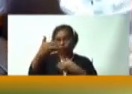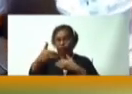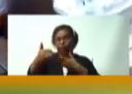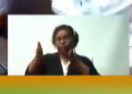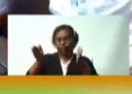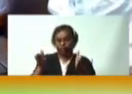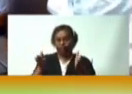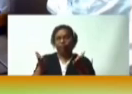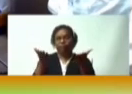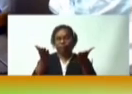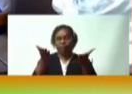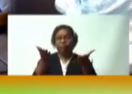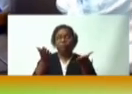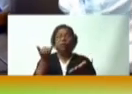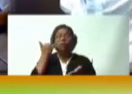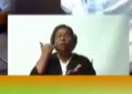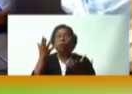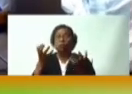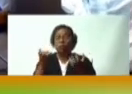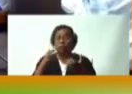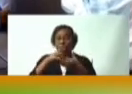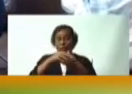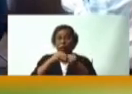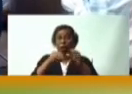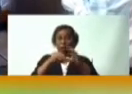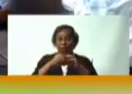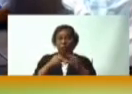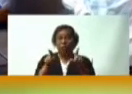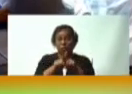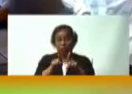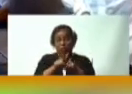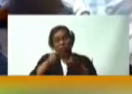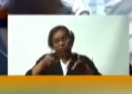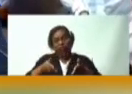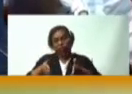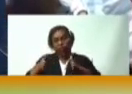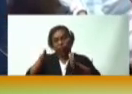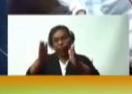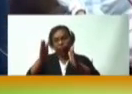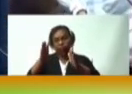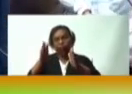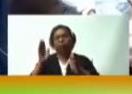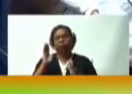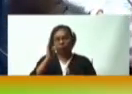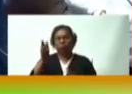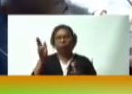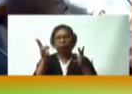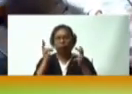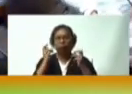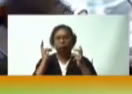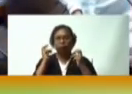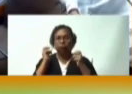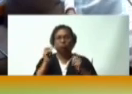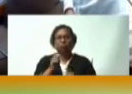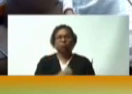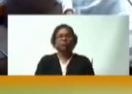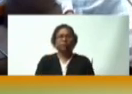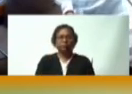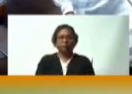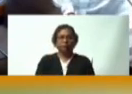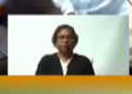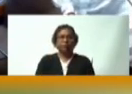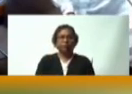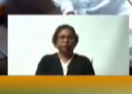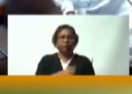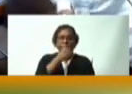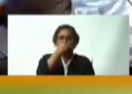importantísima de gente que solo responde o respondería si algunos tienen cabeza propia a la voluntad